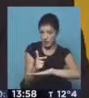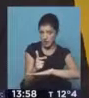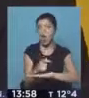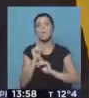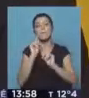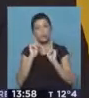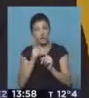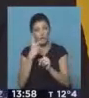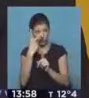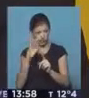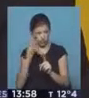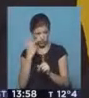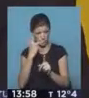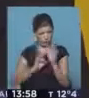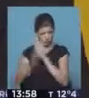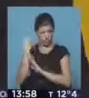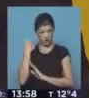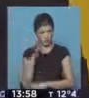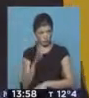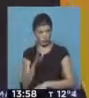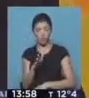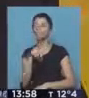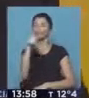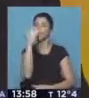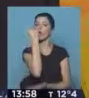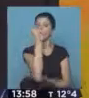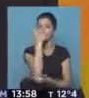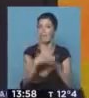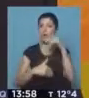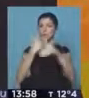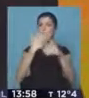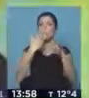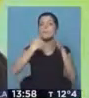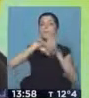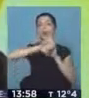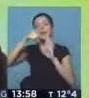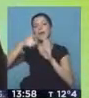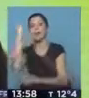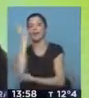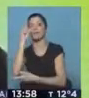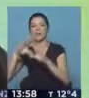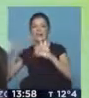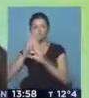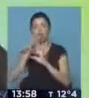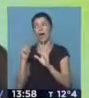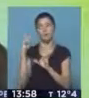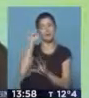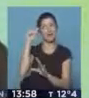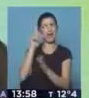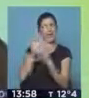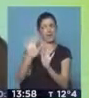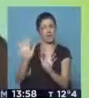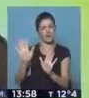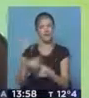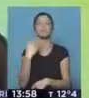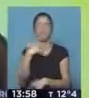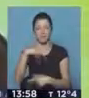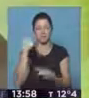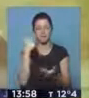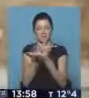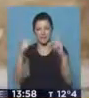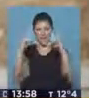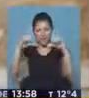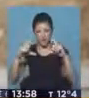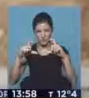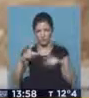Parlamento asume lo que sería la presidencia, que es una presidencia bastante particular, la de Austria, porque tiene evidentemente poderes como el comandante en jefe